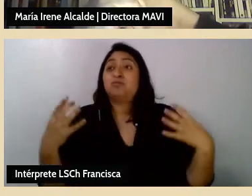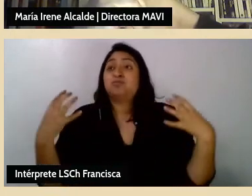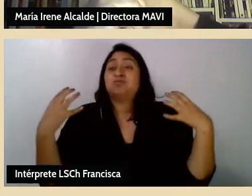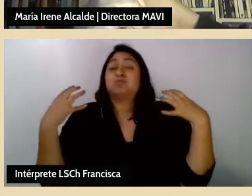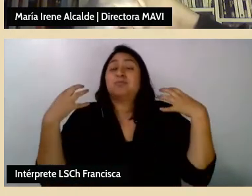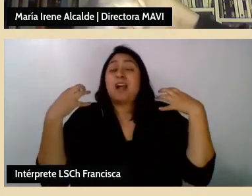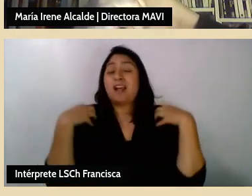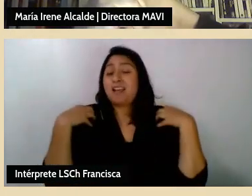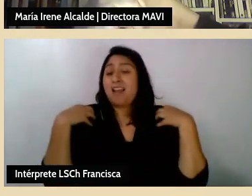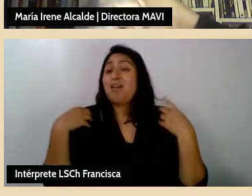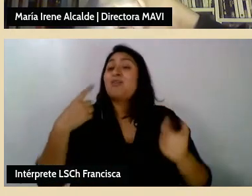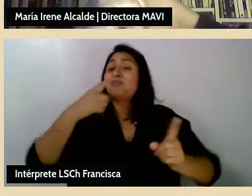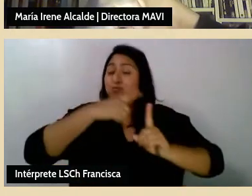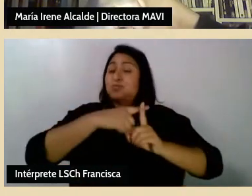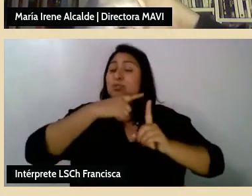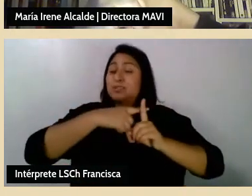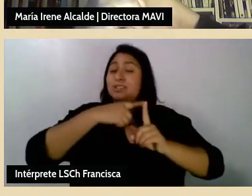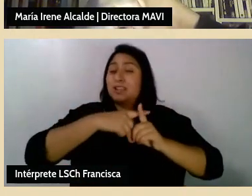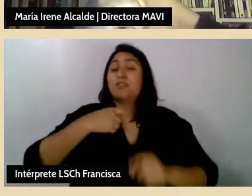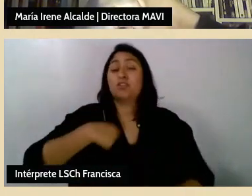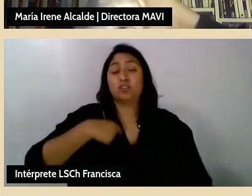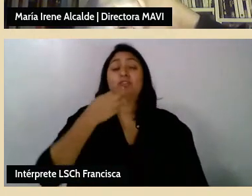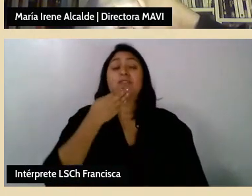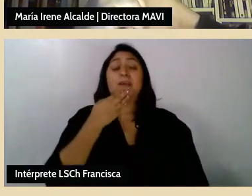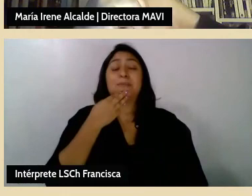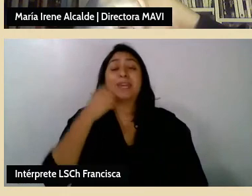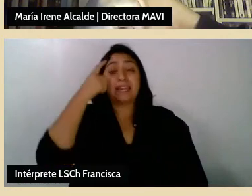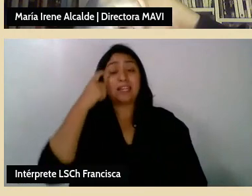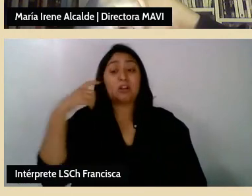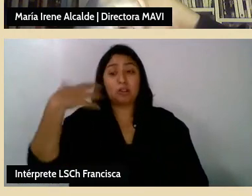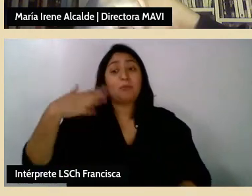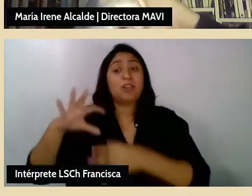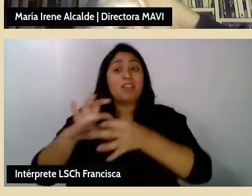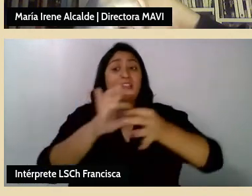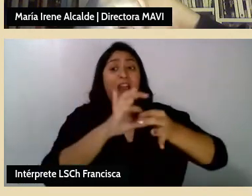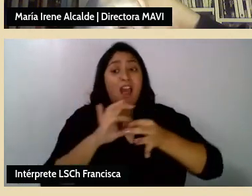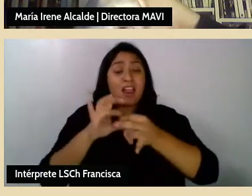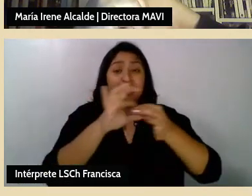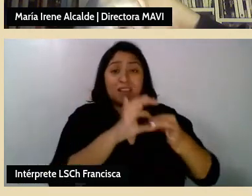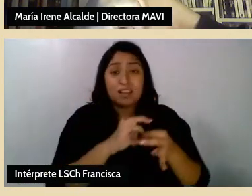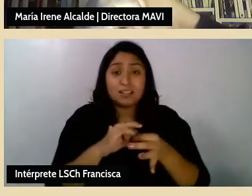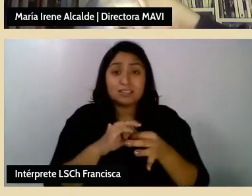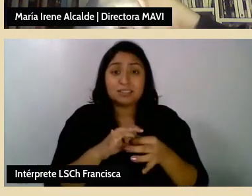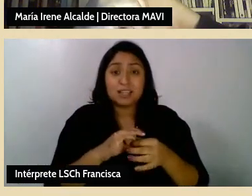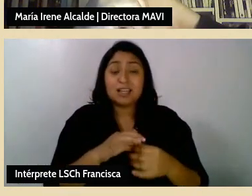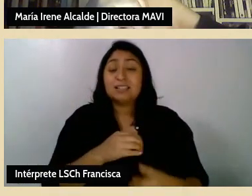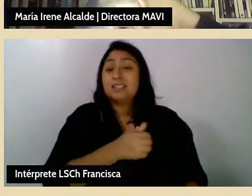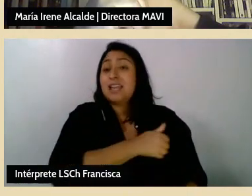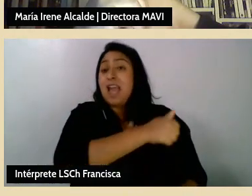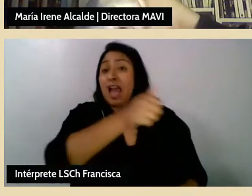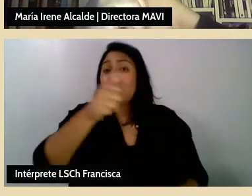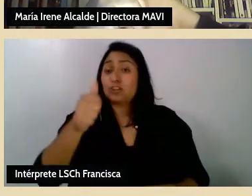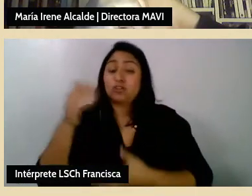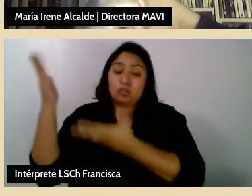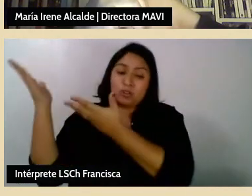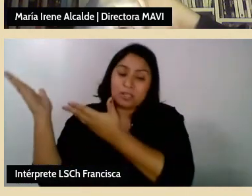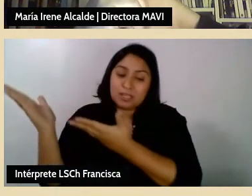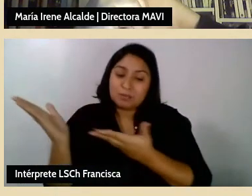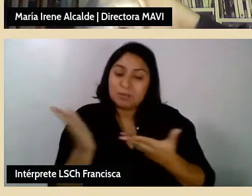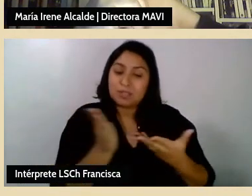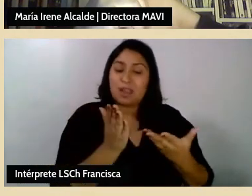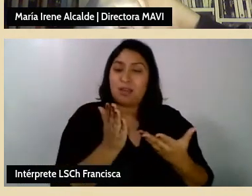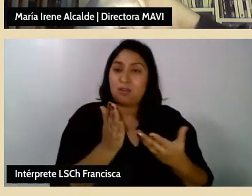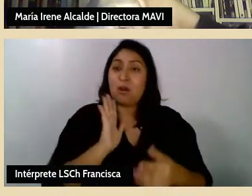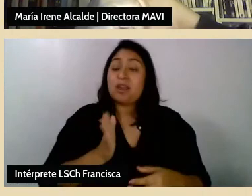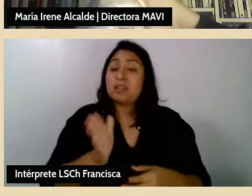creo que puede ser una tremenda alianza. Así que bueno, les dejo a todas y todos invitados a que bueno sigan al Museo de